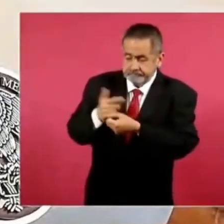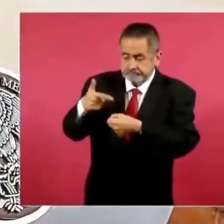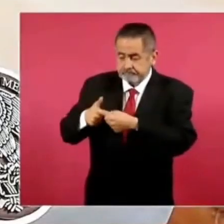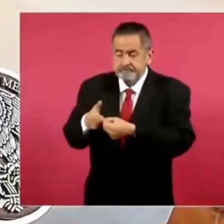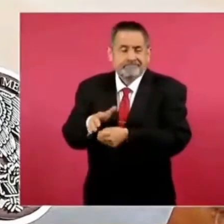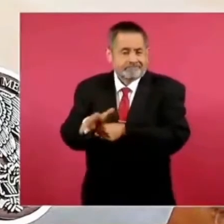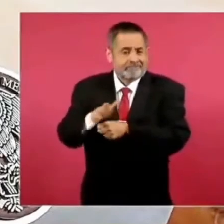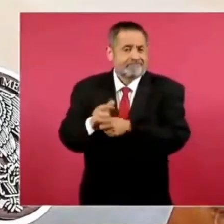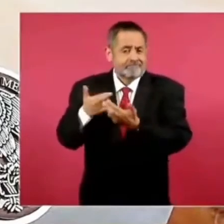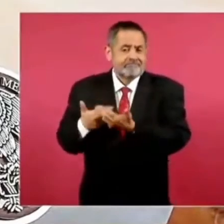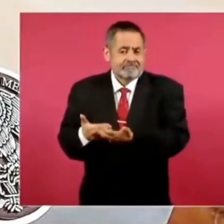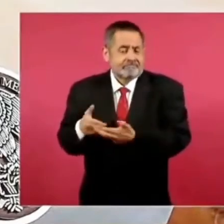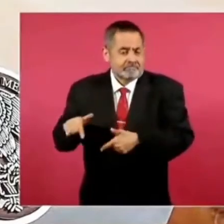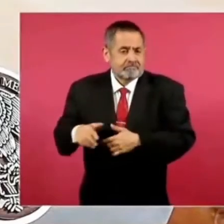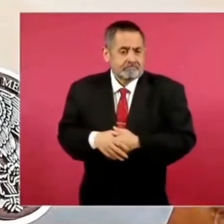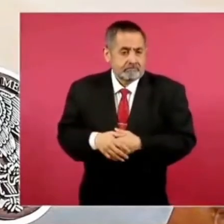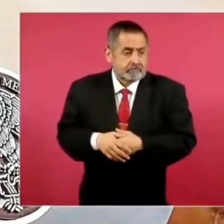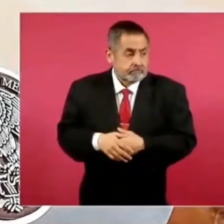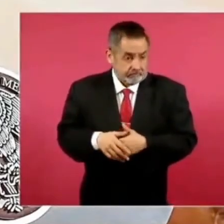Todavía va a llevar tiempo